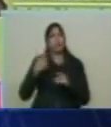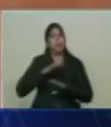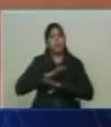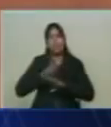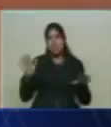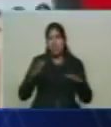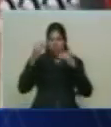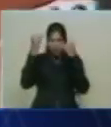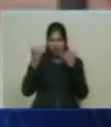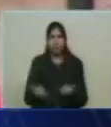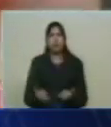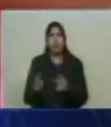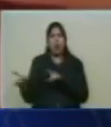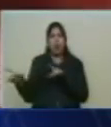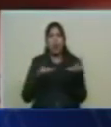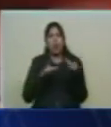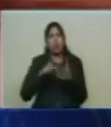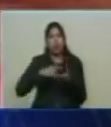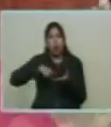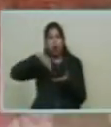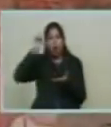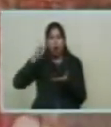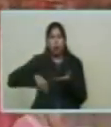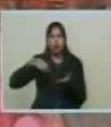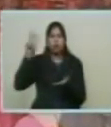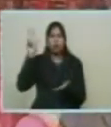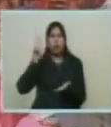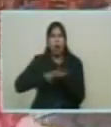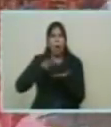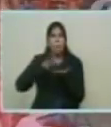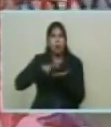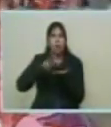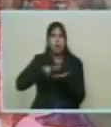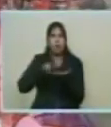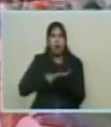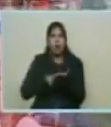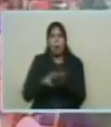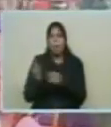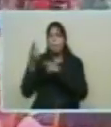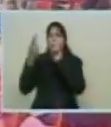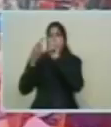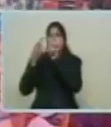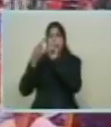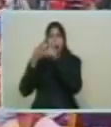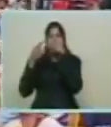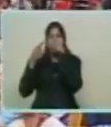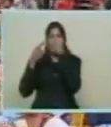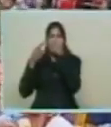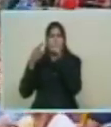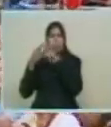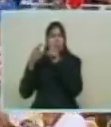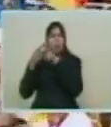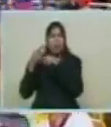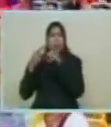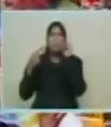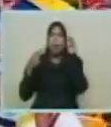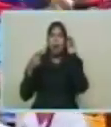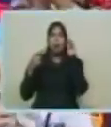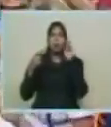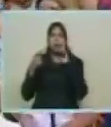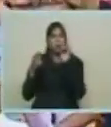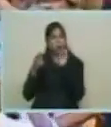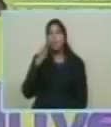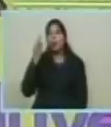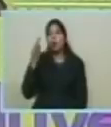El mandatario nacional autorizó los recursos para la construcción de urbanismos de la Gran Misión Vivienda Venezuela para los educadores y para la recuperación